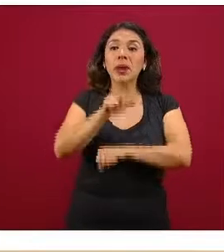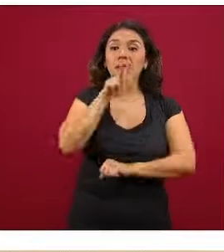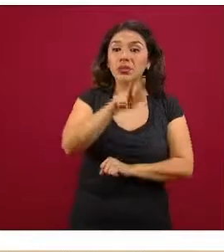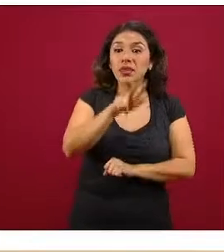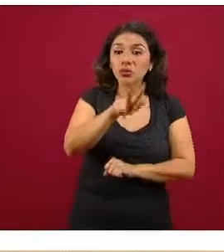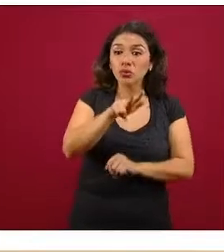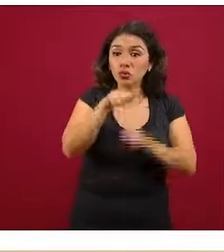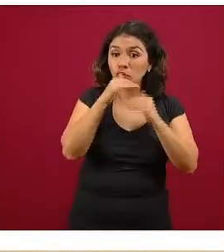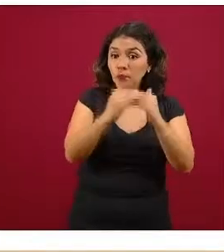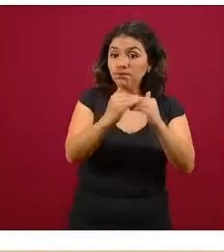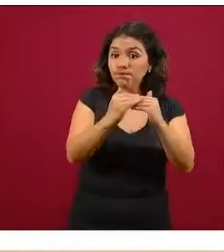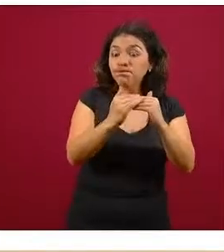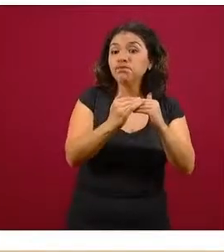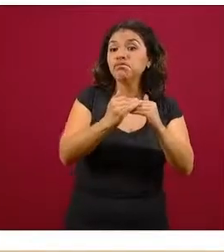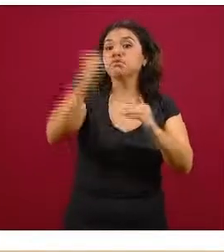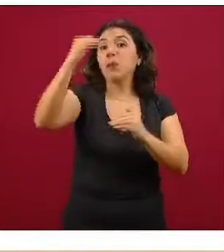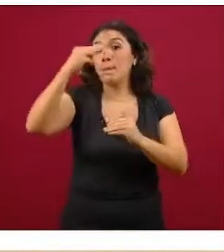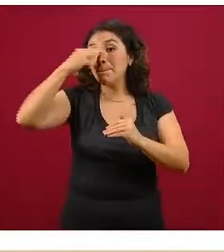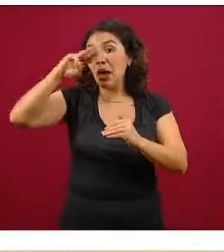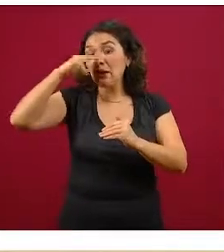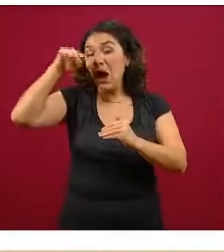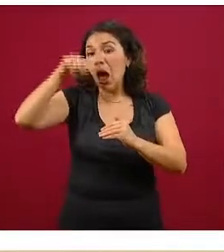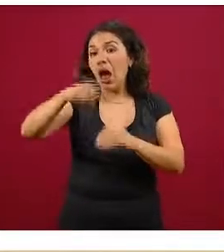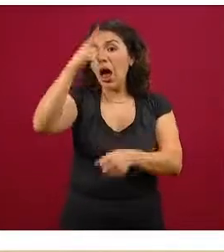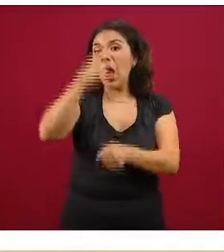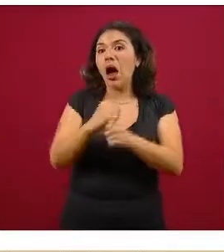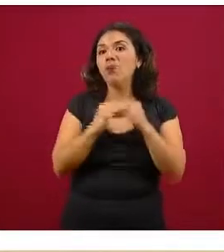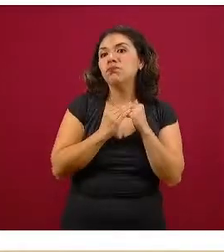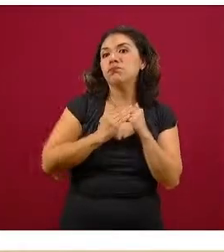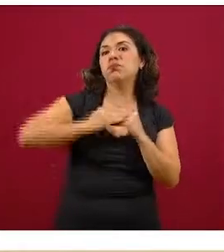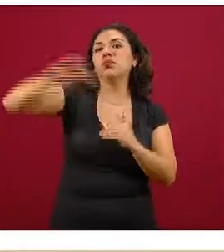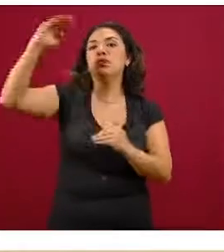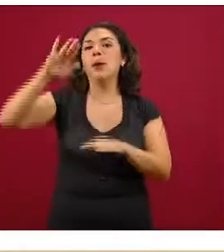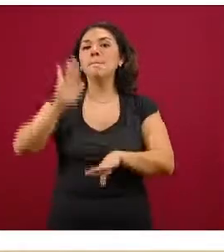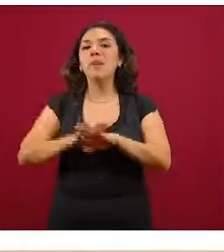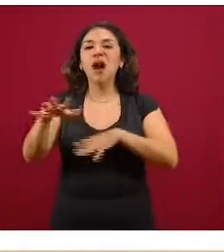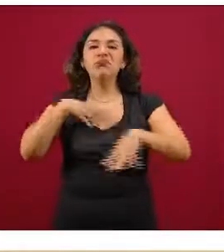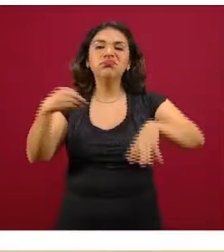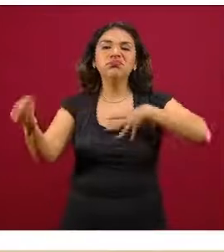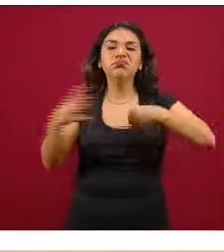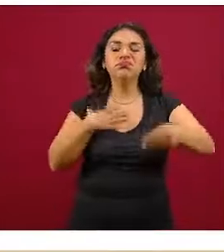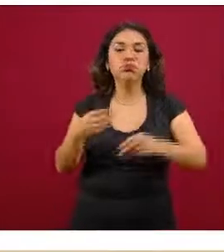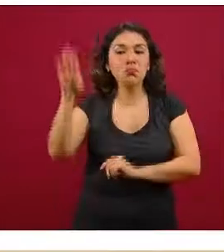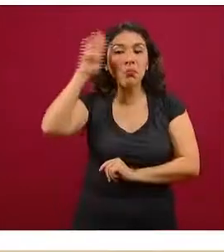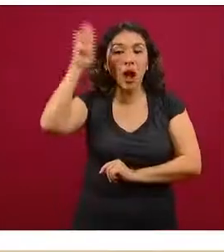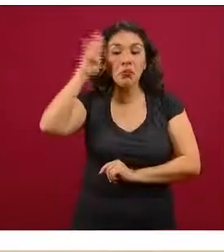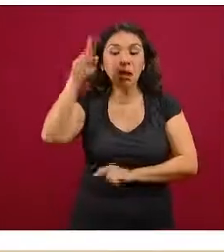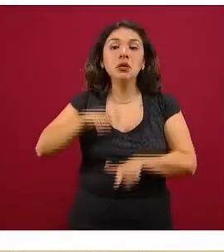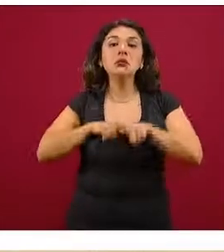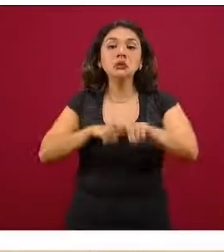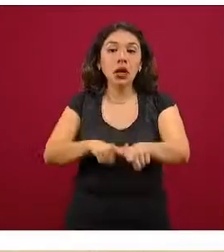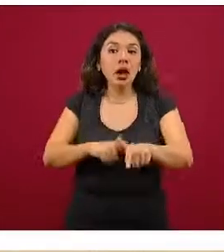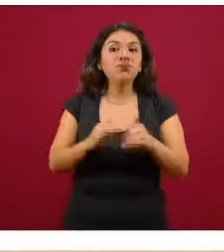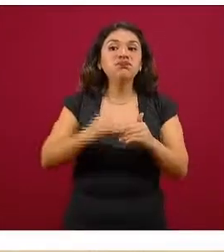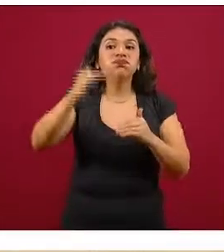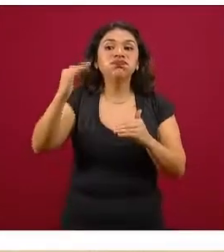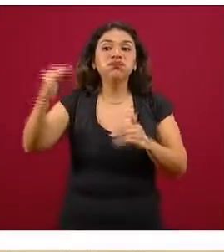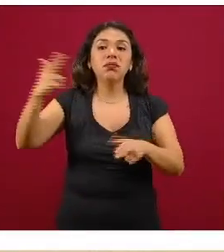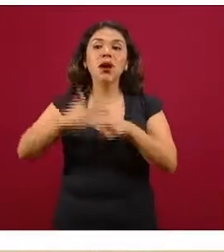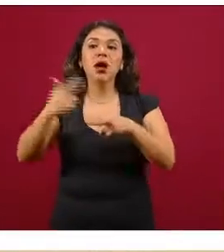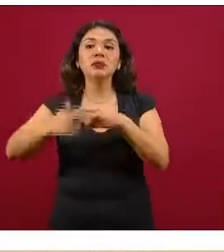18, evidentemente Mexicali es la que incrementa su transmisión de manera importante, se mantiene esta hasta la